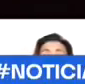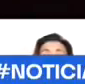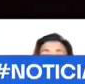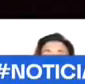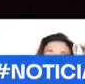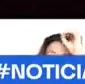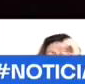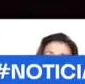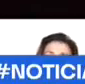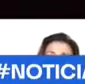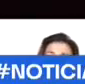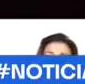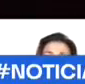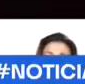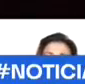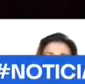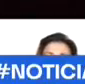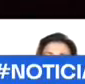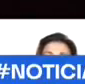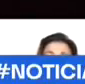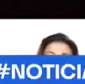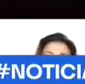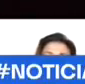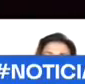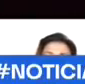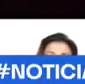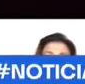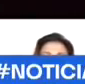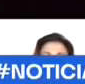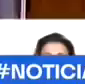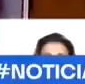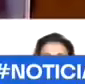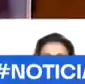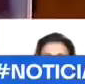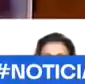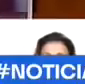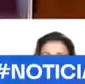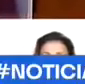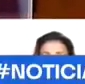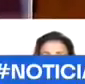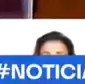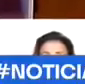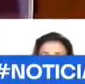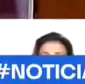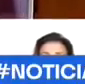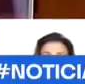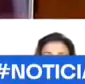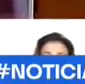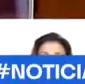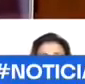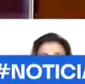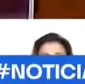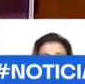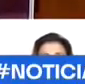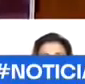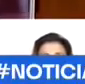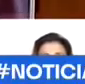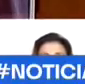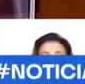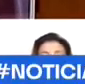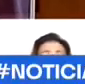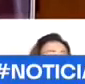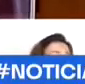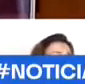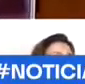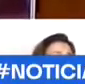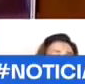los 138 diputados presentes en la sesión. Avanza entonces esta normativa